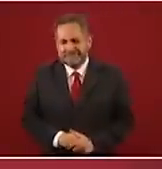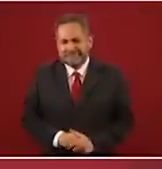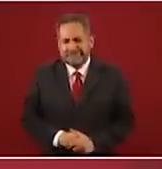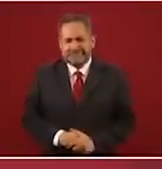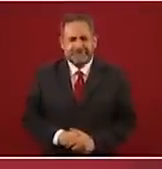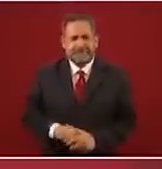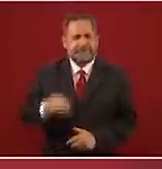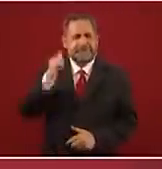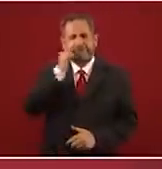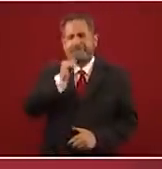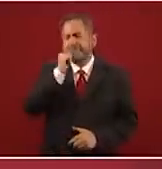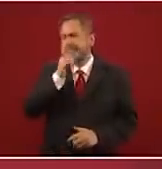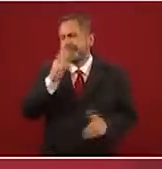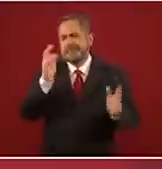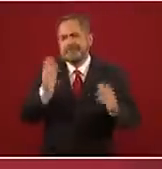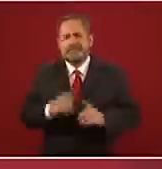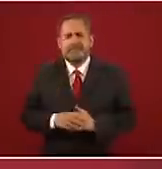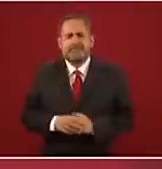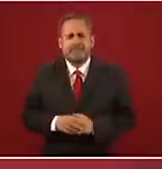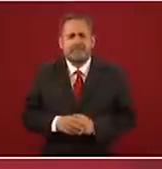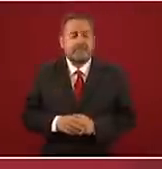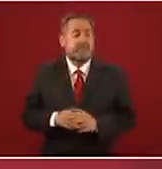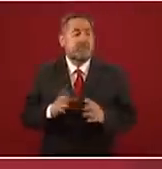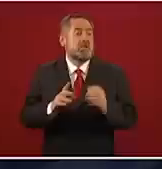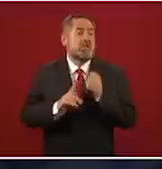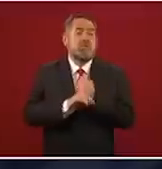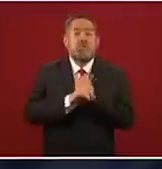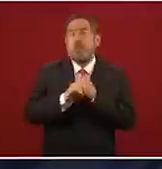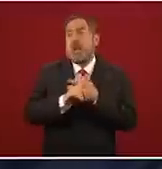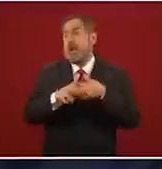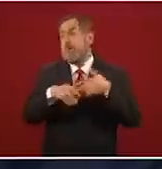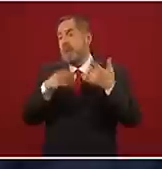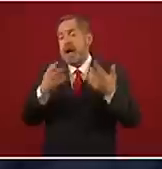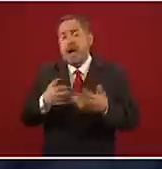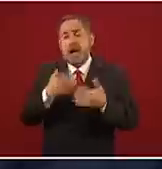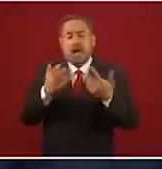Siempre el problema de